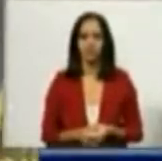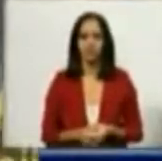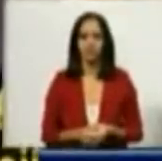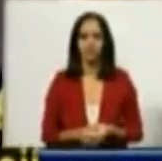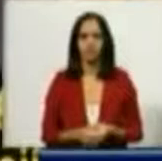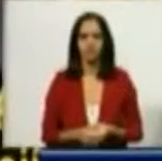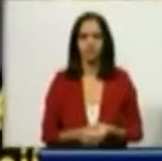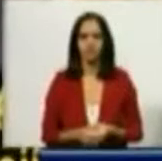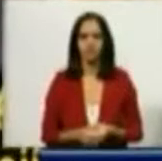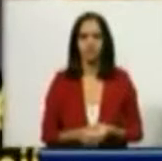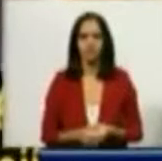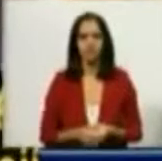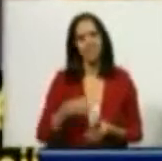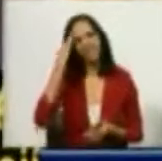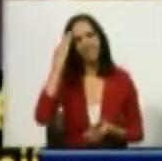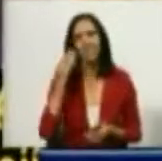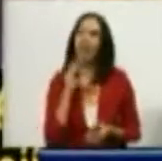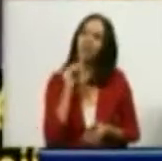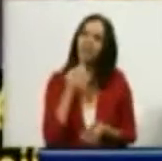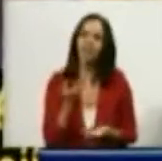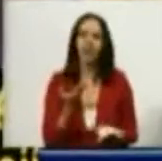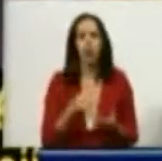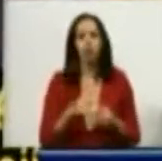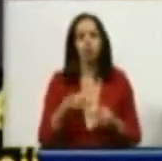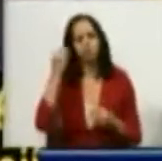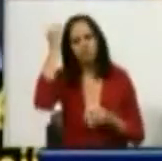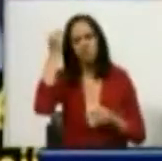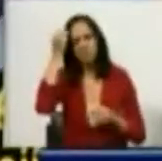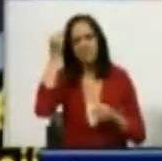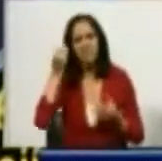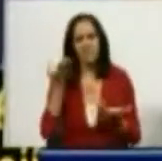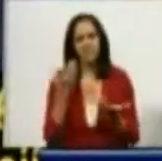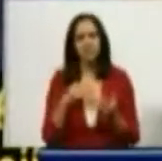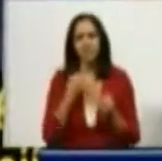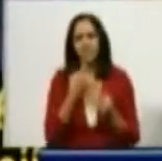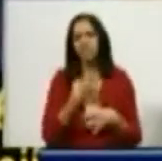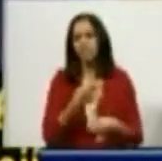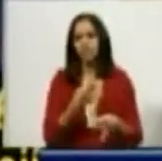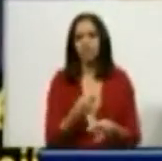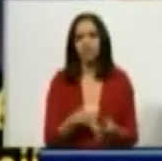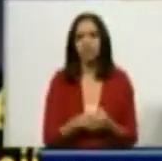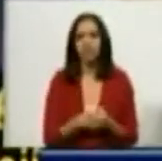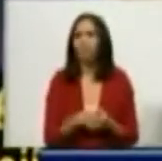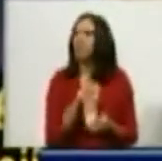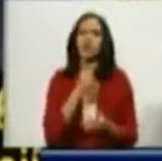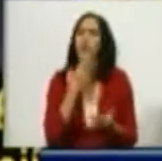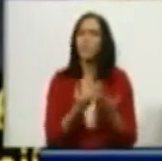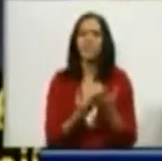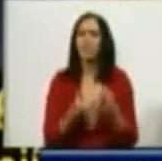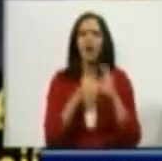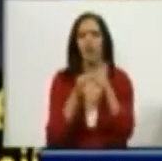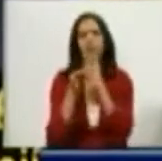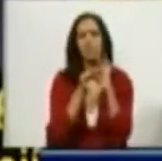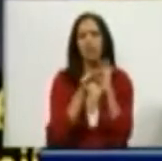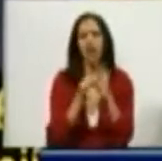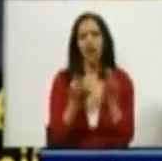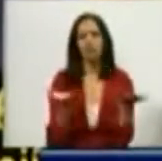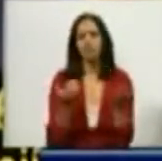sabes que hablaba con un analista y me decía algo bien interesante Carla No pidas más unidad eso